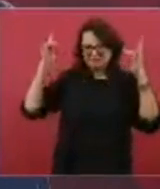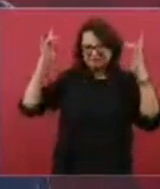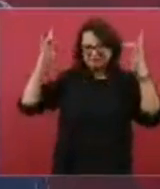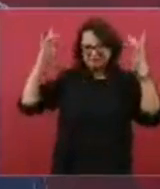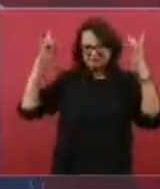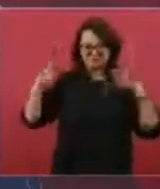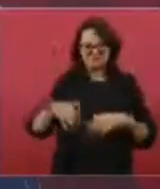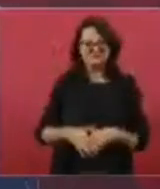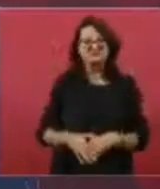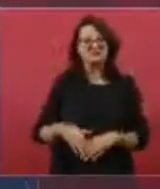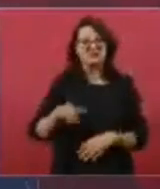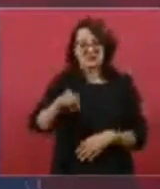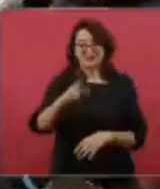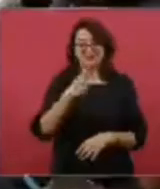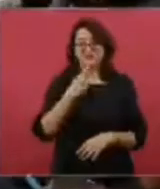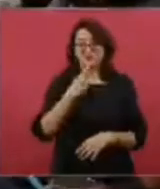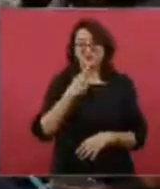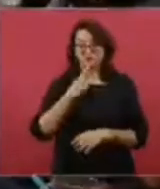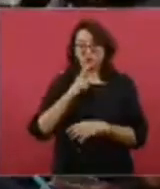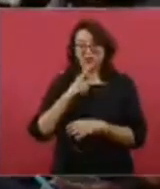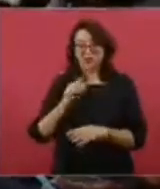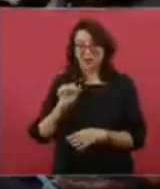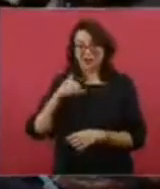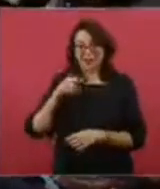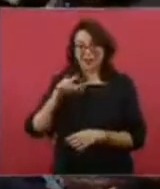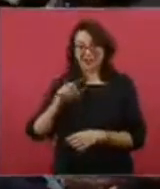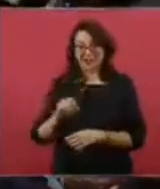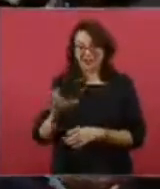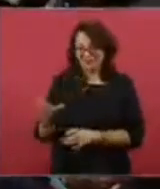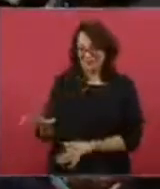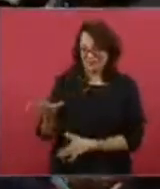peluche, porque fue Isabel, no fui yo,